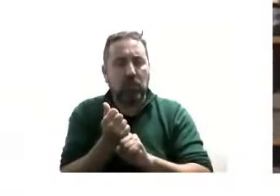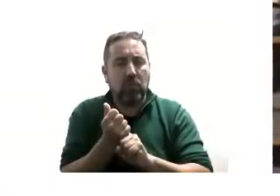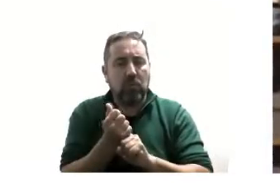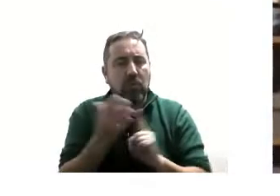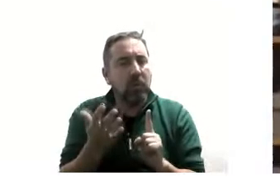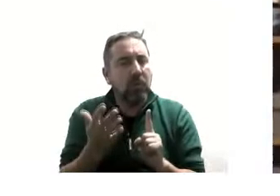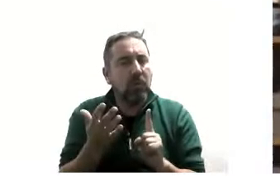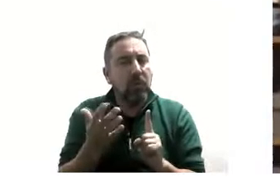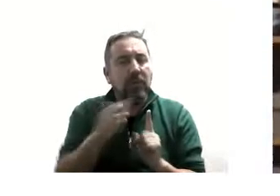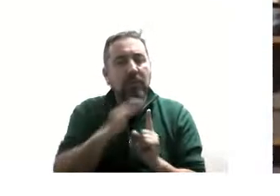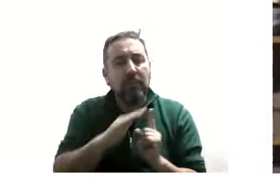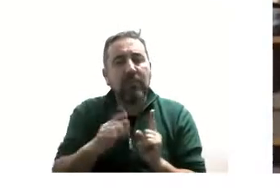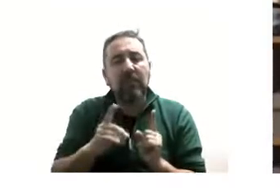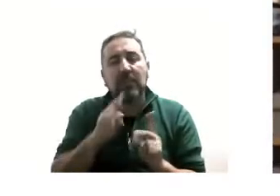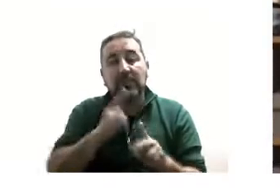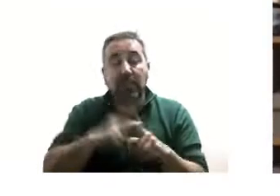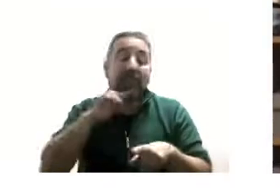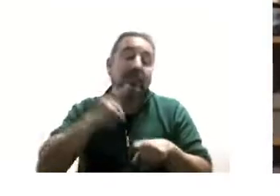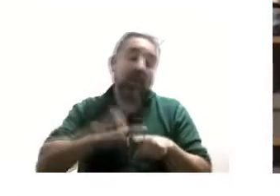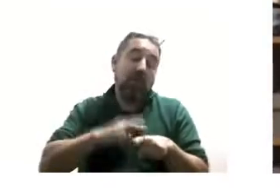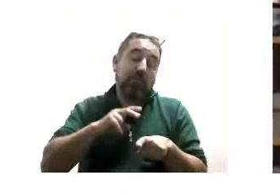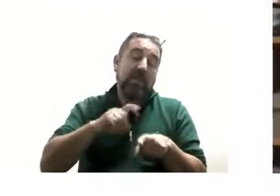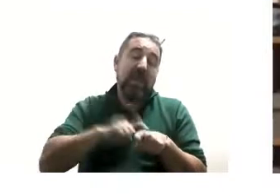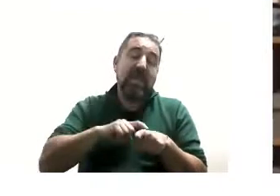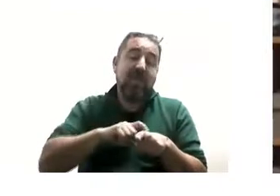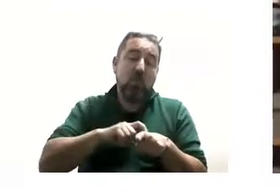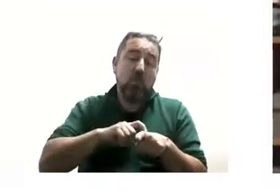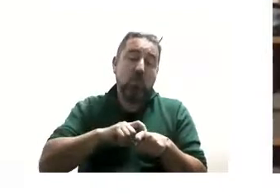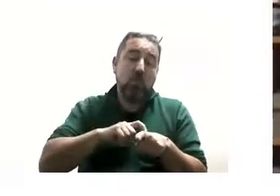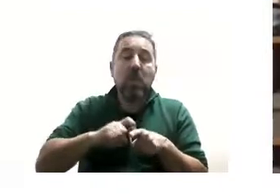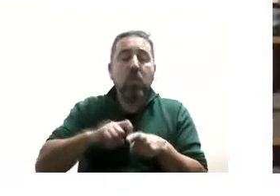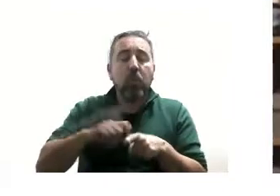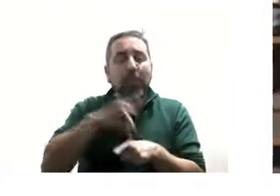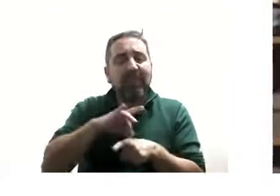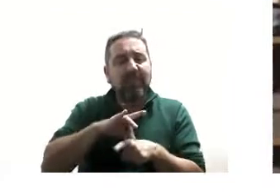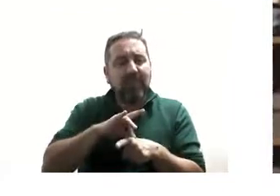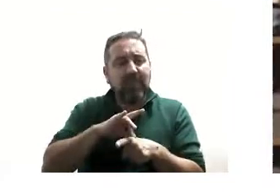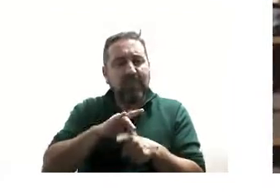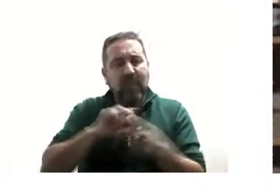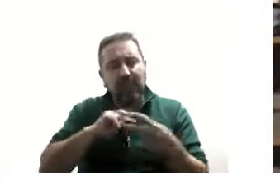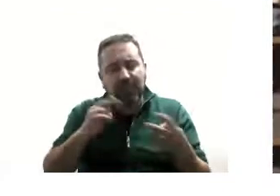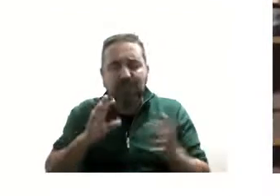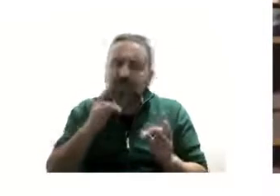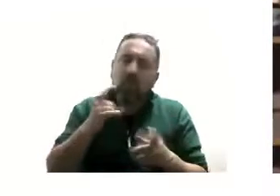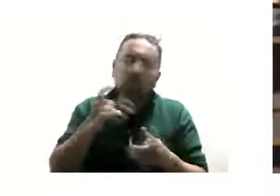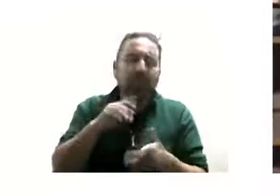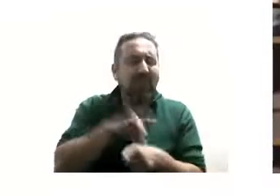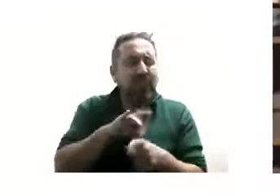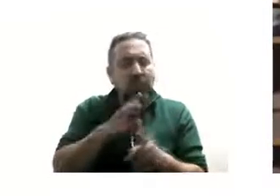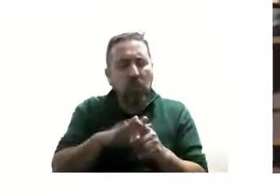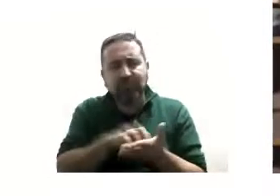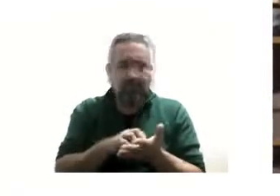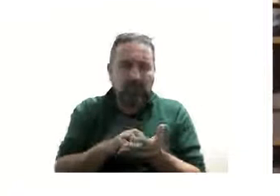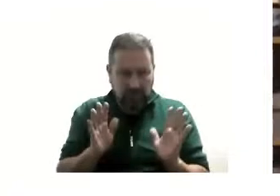niñas que van a tener la neuropatía auditiva, ¿no? La neuropatía auditiva es una enfermedad un poco incierta en la cual, aunque